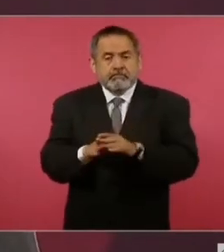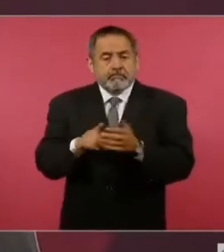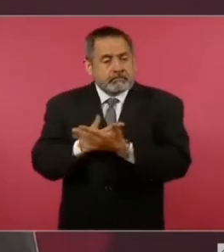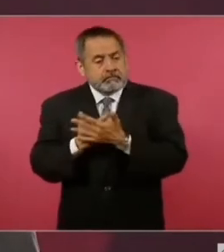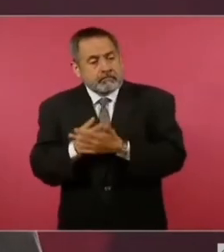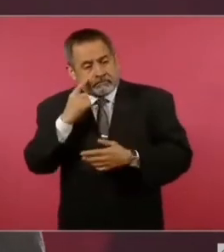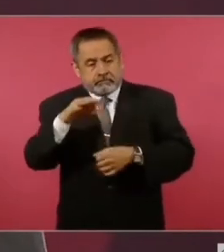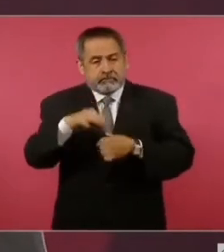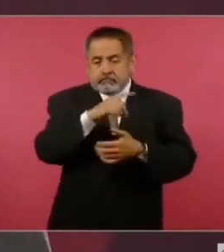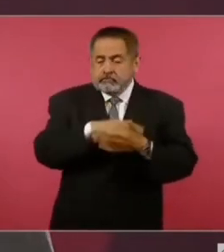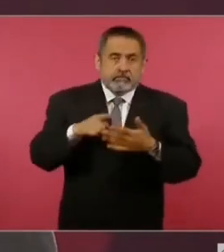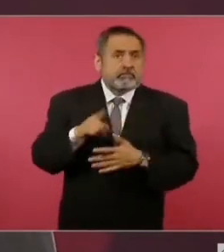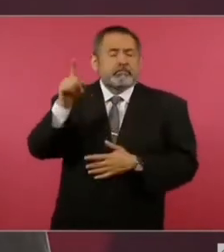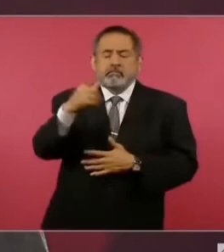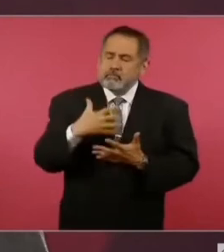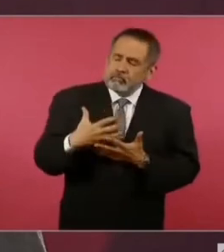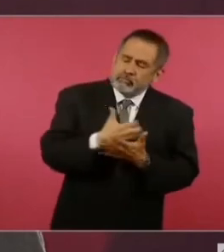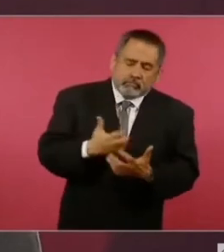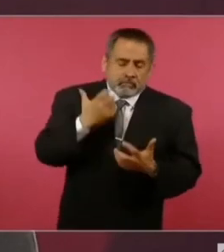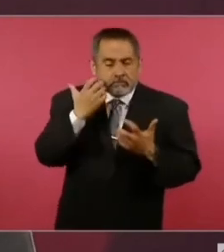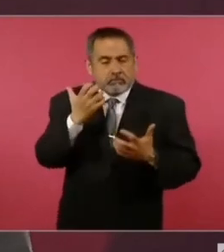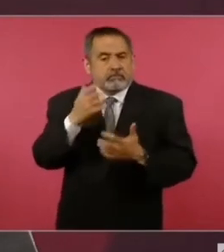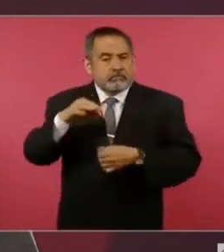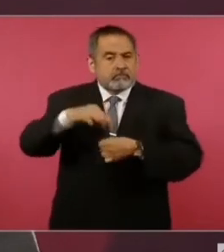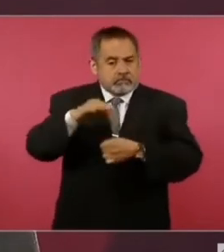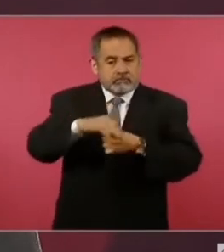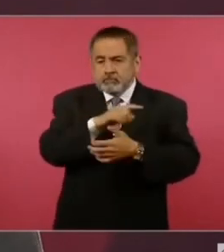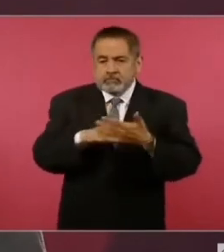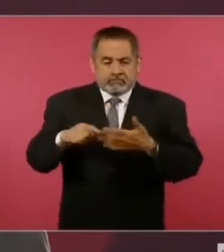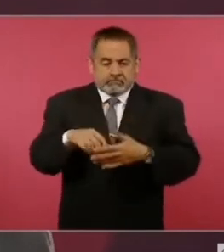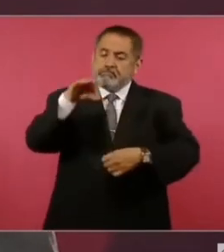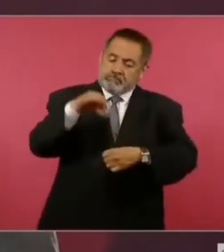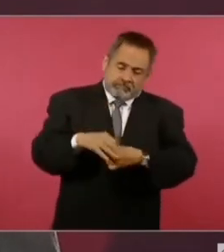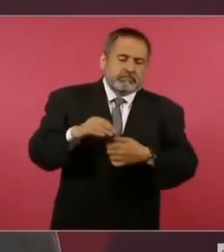esperando votar, tenían muchos deseos de participar, lo hicieron.